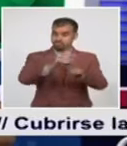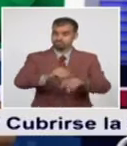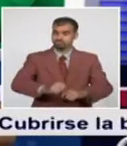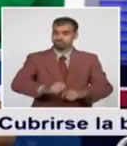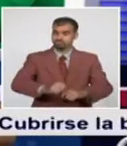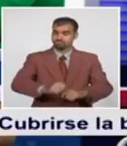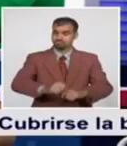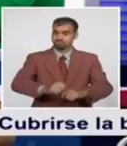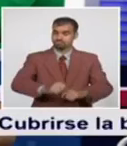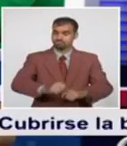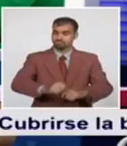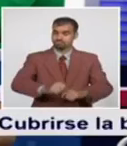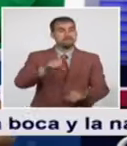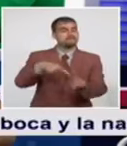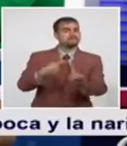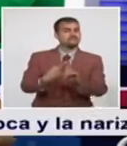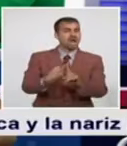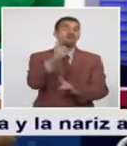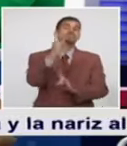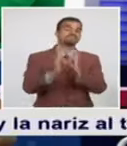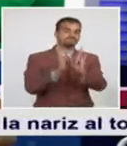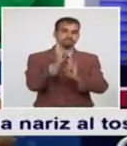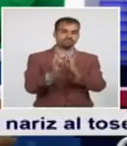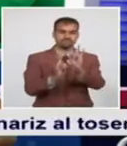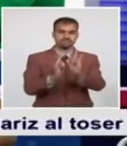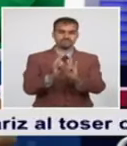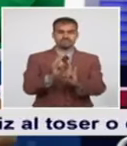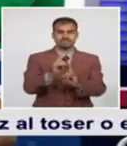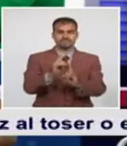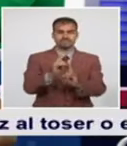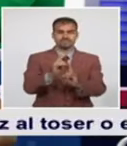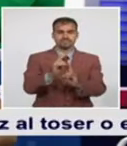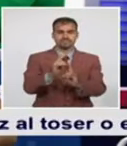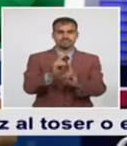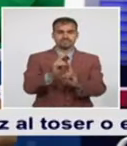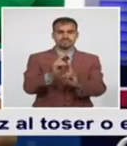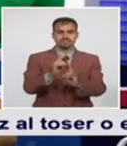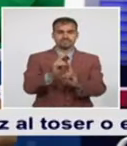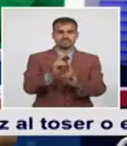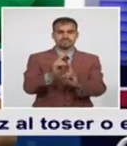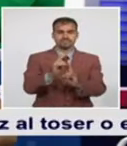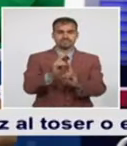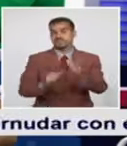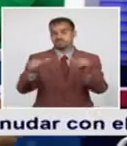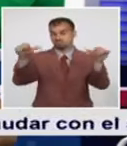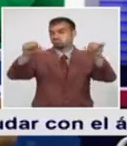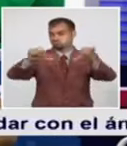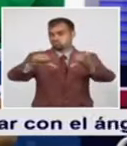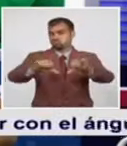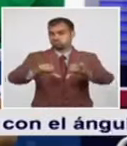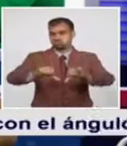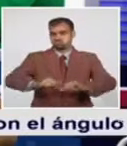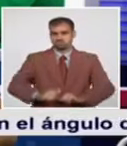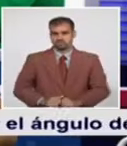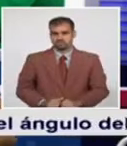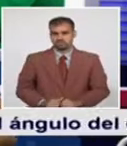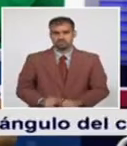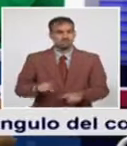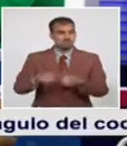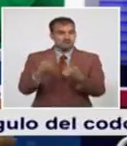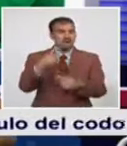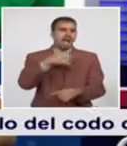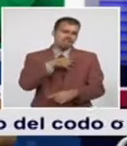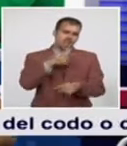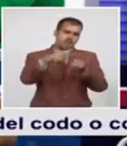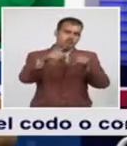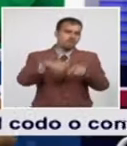se incorpora un lactante de 2 meses en el estado de crítico, teniendo en cuenta alguna comorbilidad que